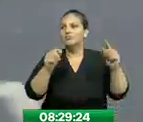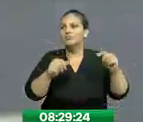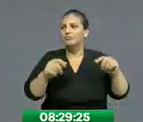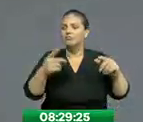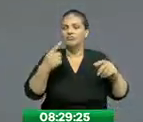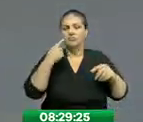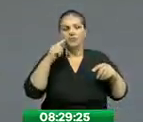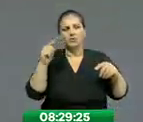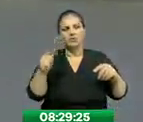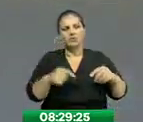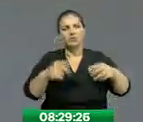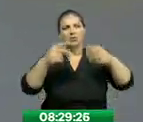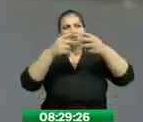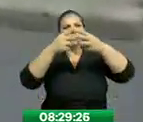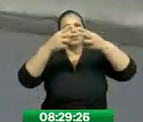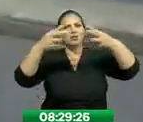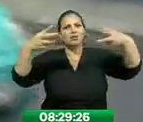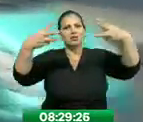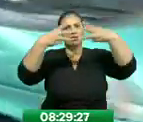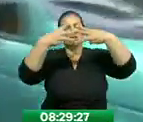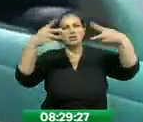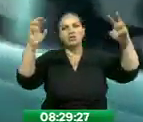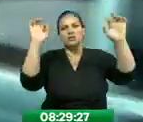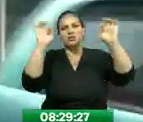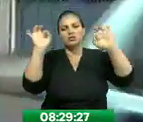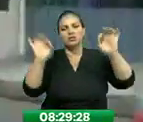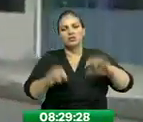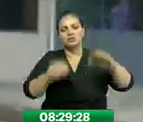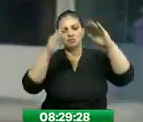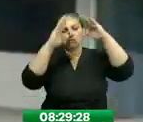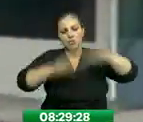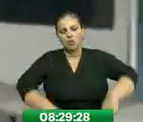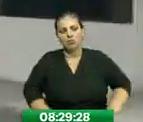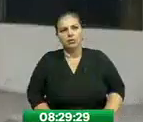reemplazar el cableado. Esto, claro.